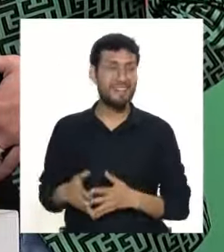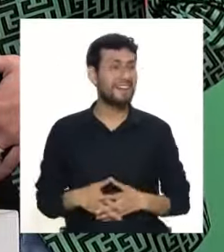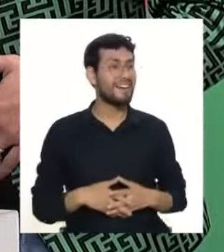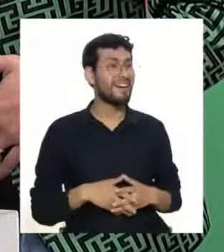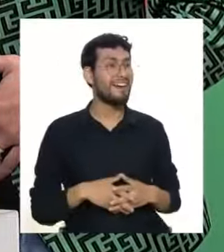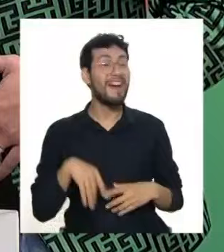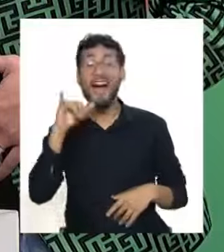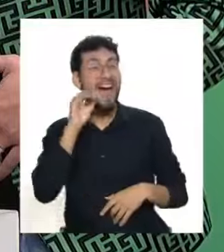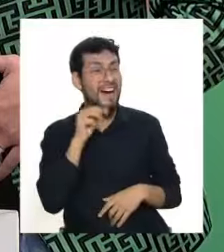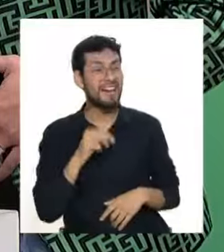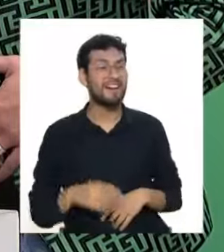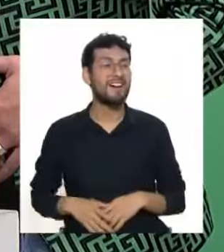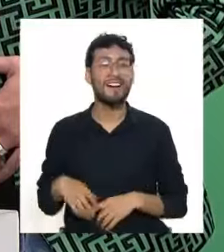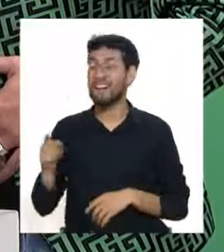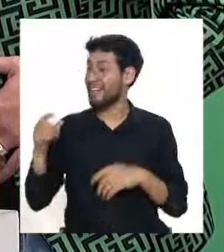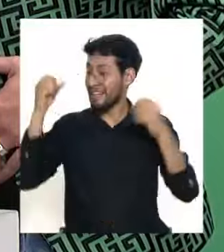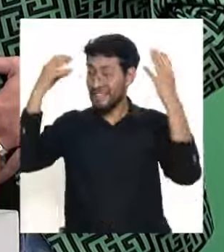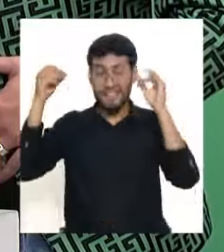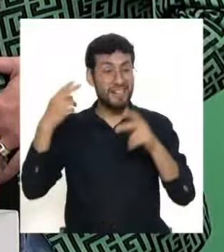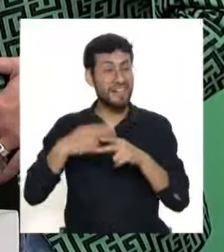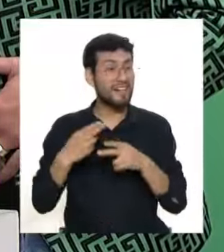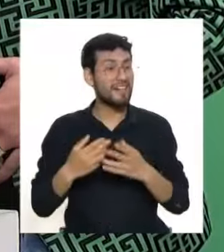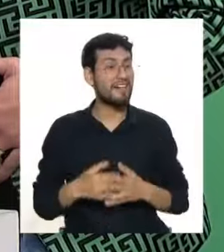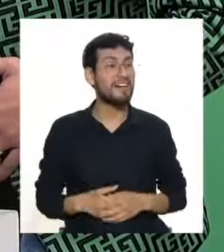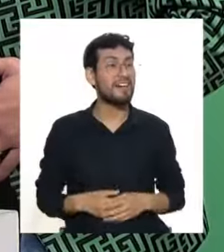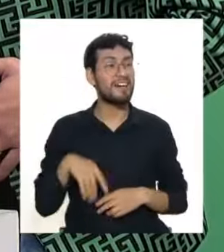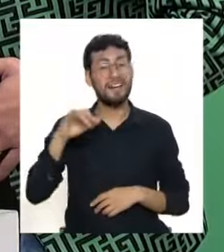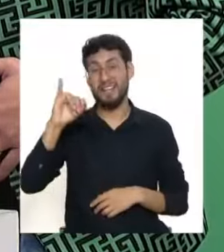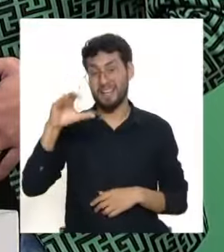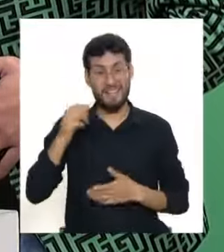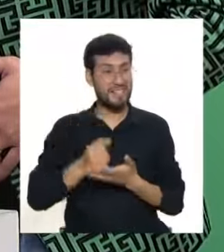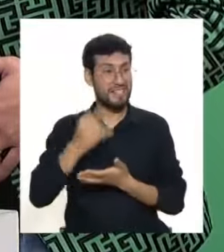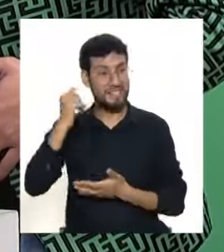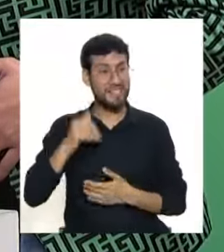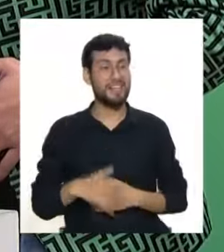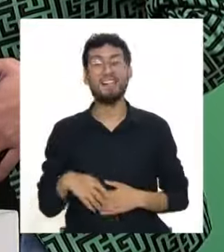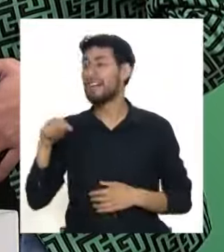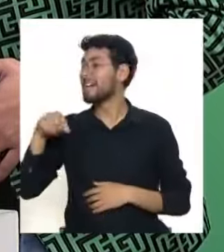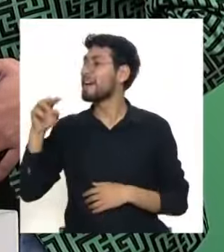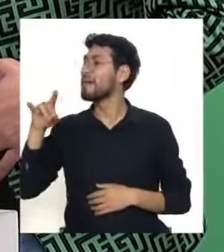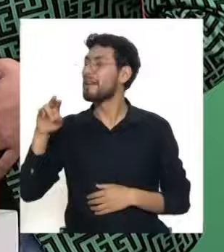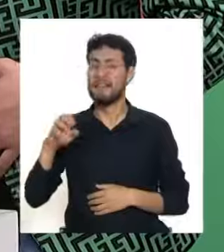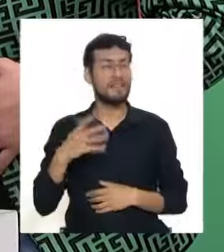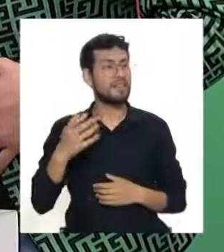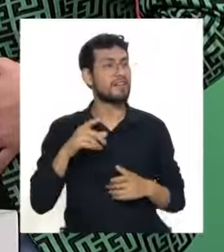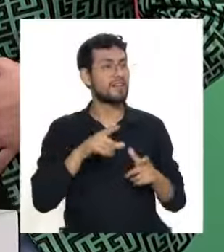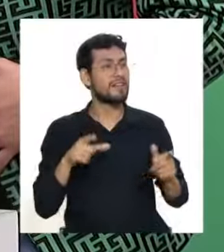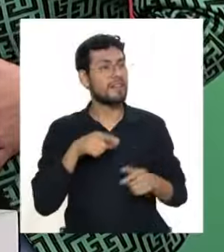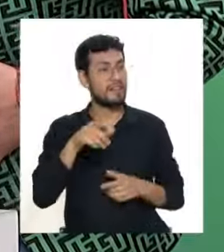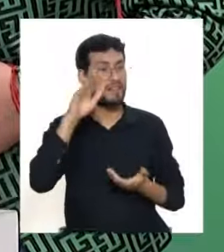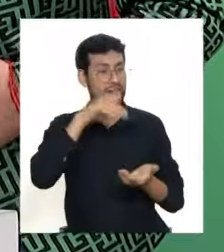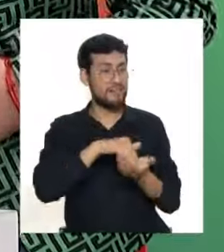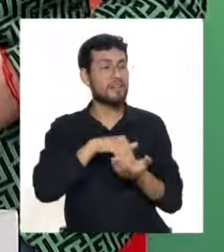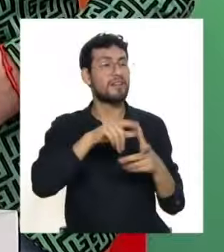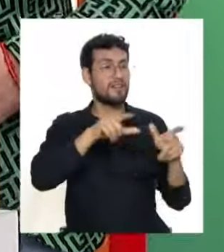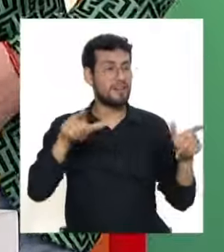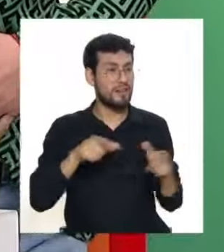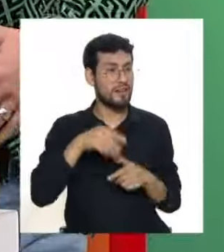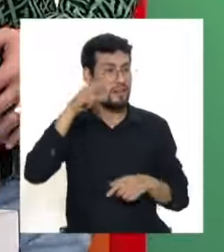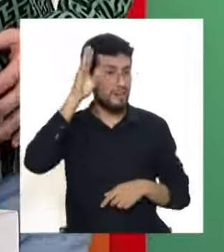Havens. ¿Ese es en la discoteca? Eso en Ica. ¿Y el festival merengue? El de merengue es en Centro de